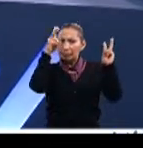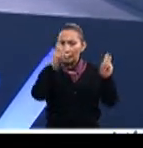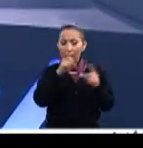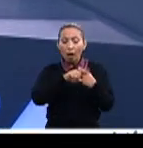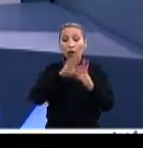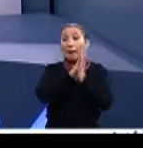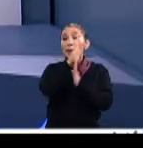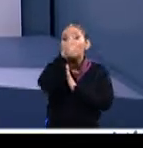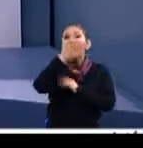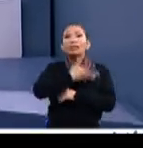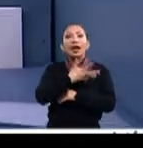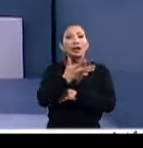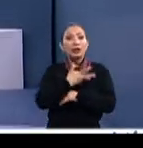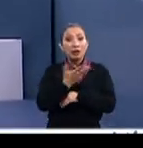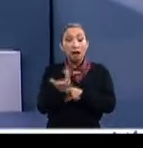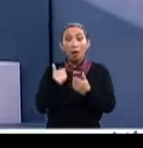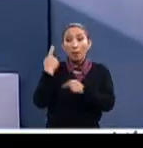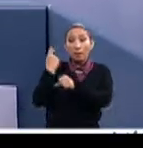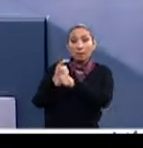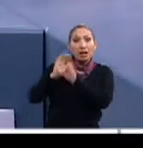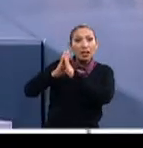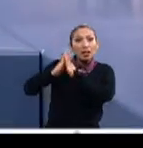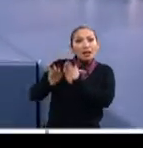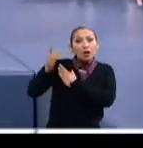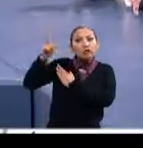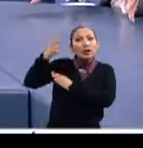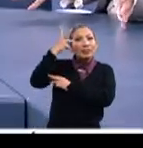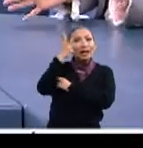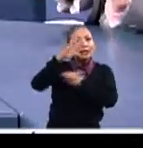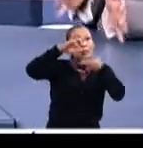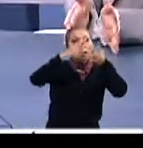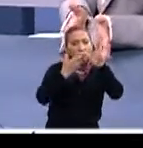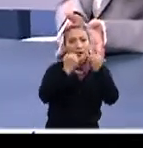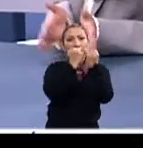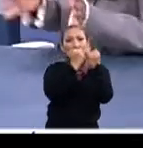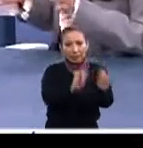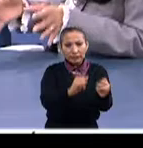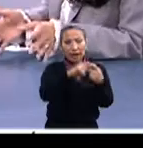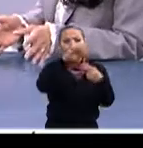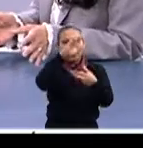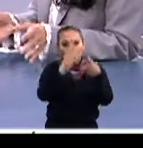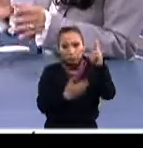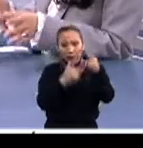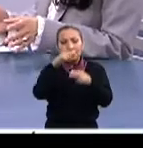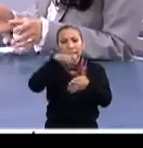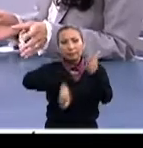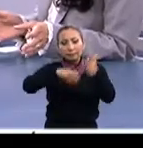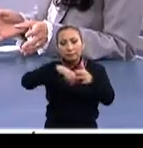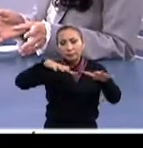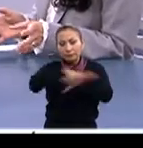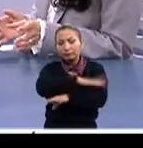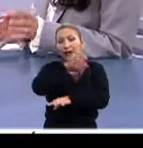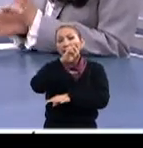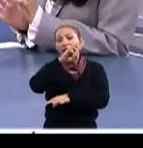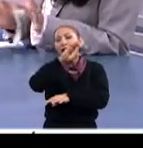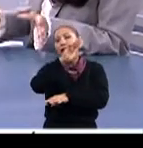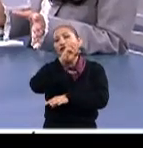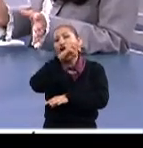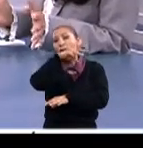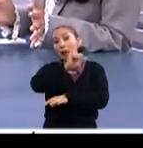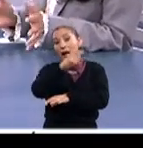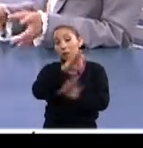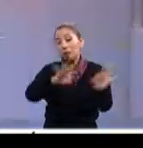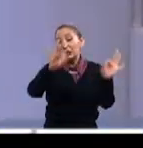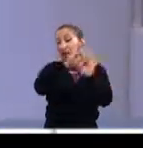una biblioteca que tiene fuentes primarias sobre las 3 revoluciones, la de independencia, la reforma liberal y la revolución mexicana, que